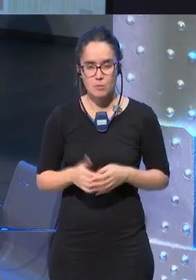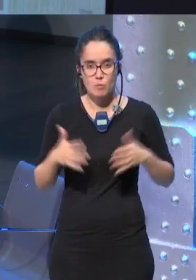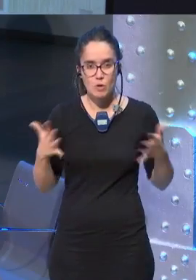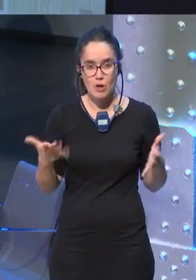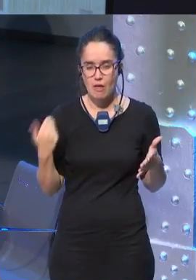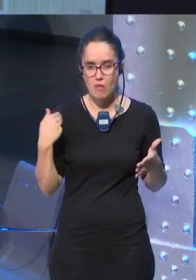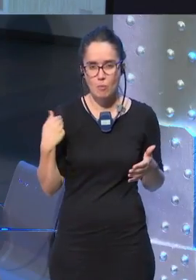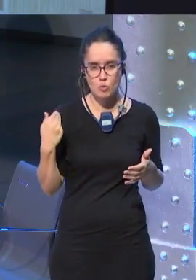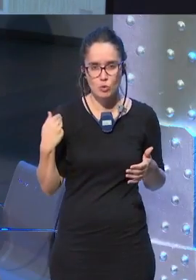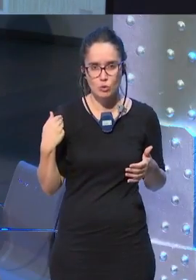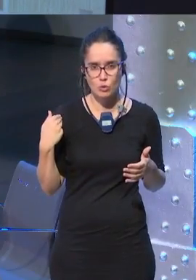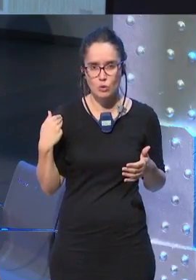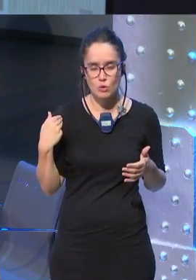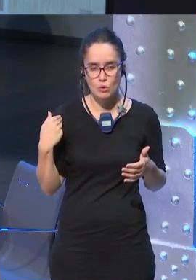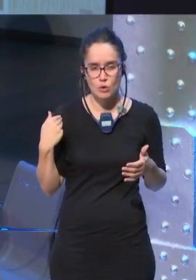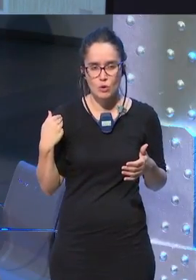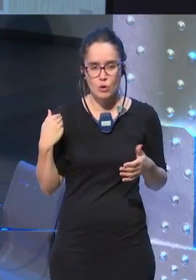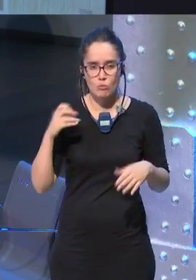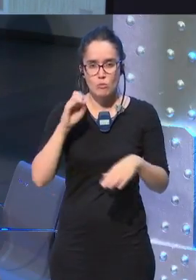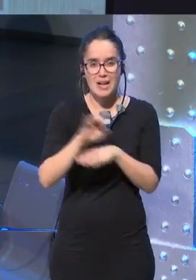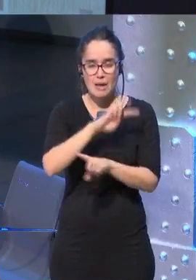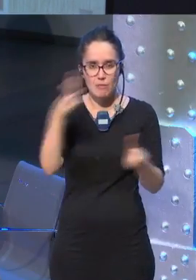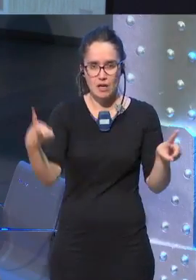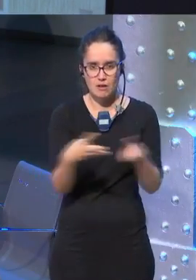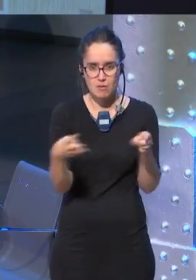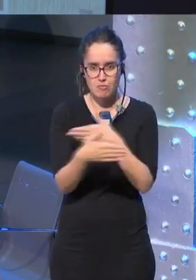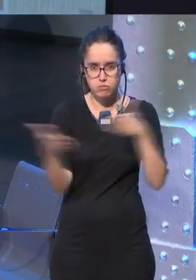Bueno, pues hace poco que lanzamos la página web